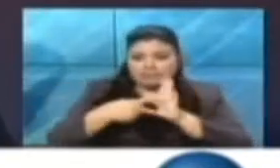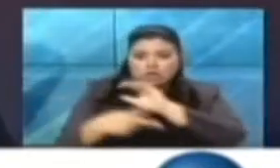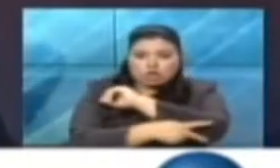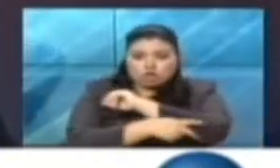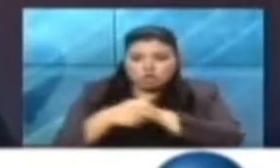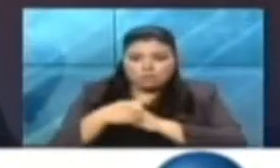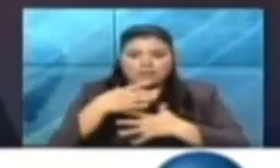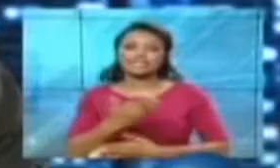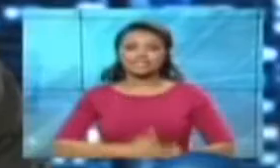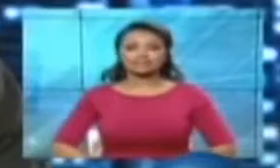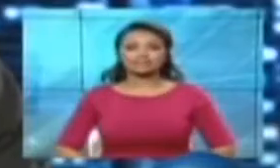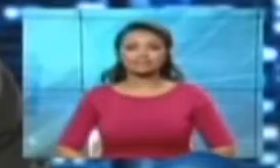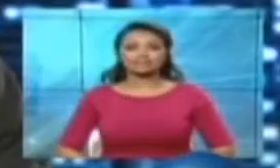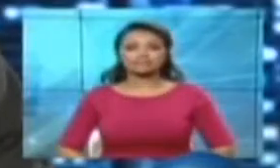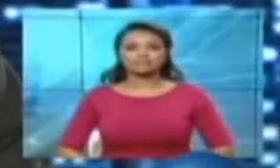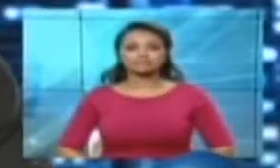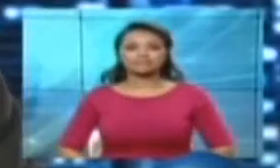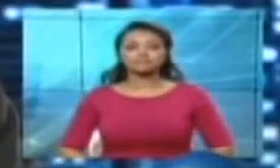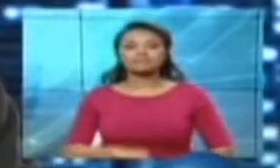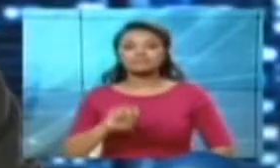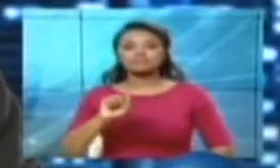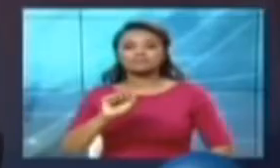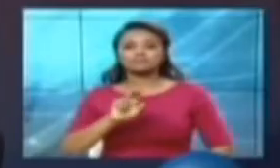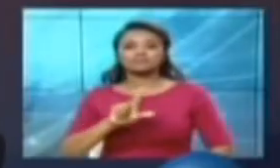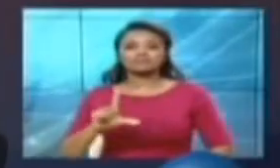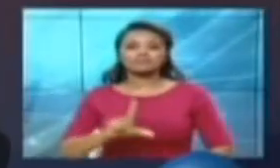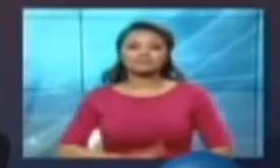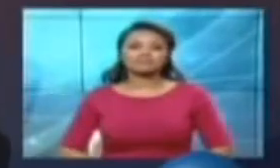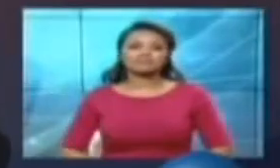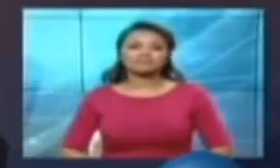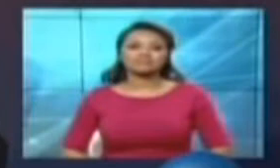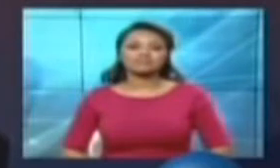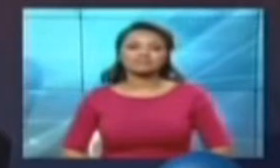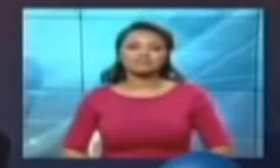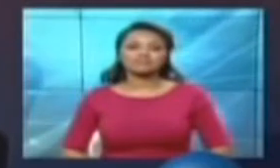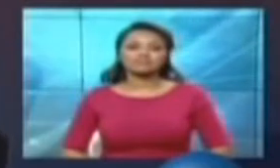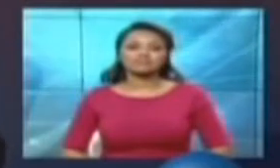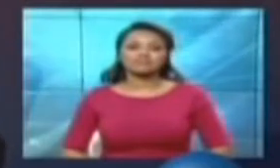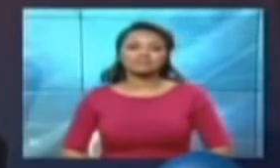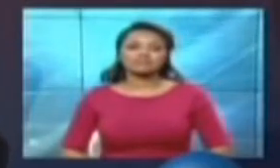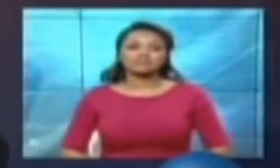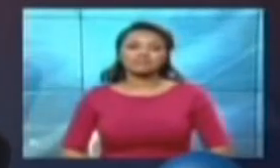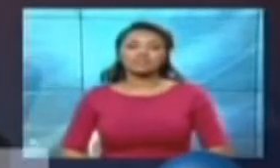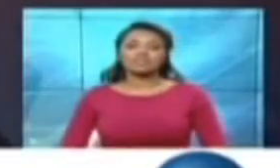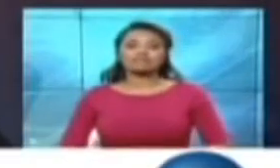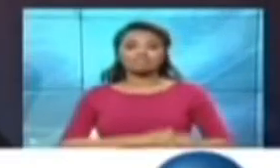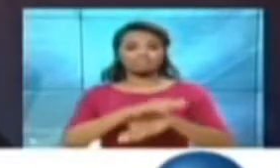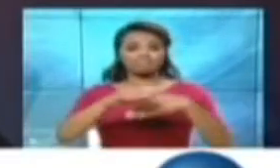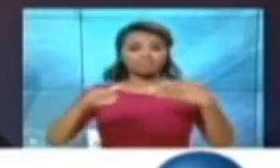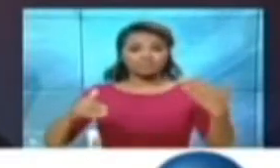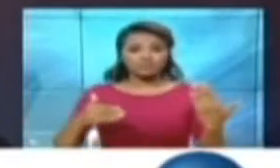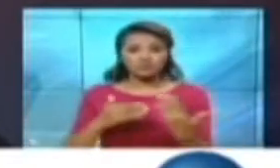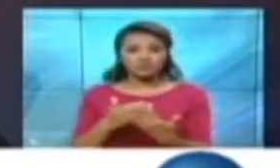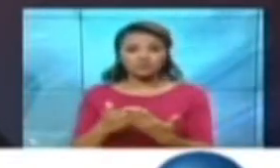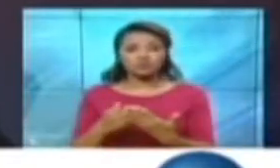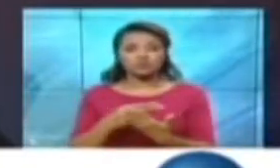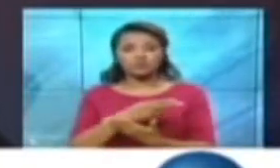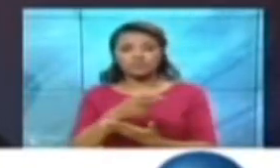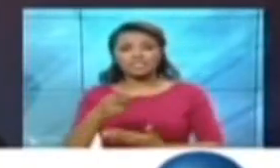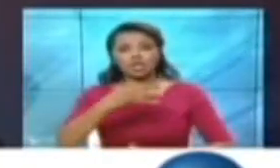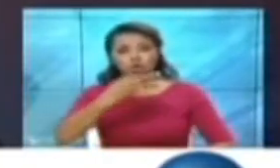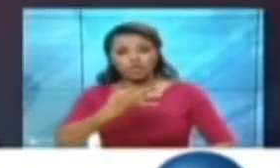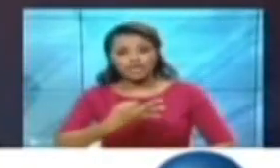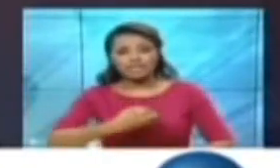panameño señor solventes llamamos a nuestro pueblo honesto y